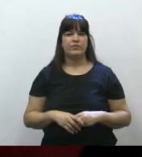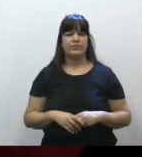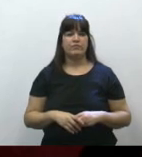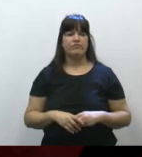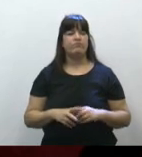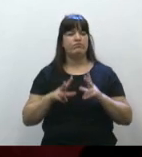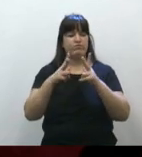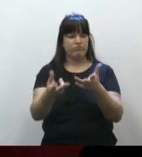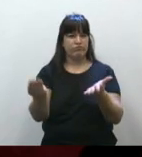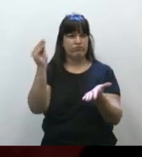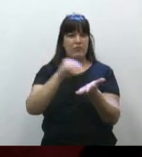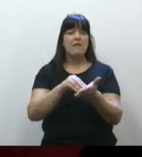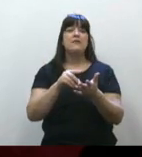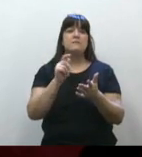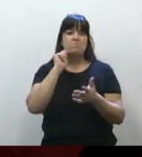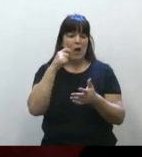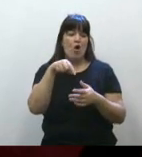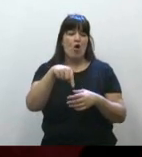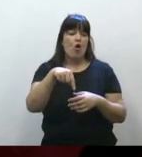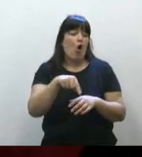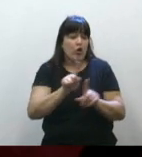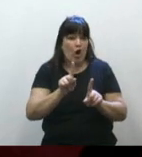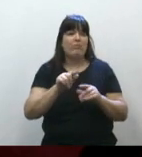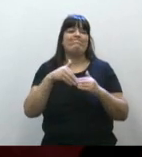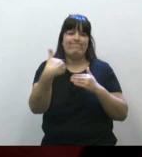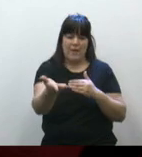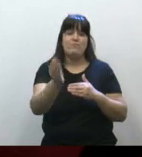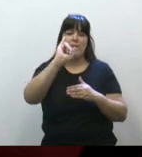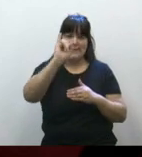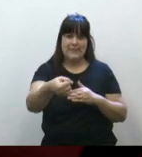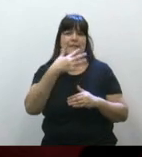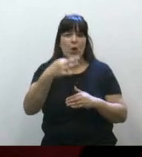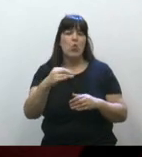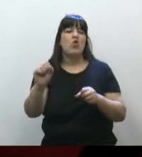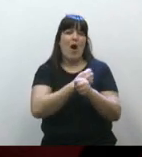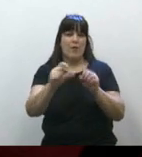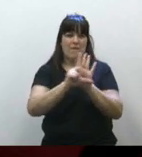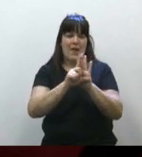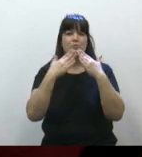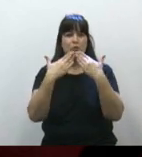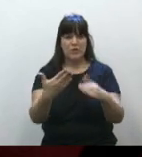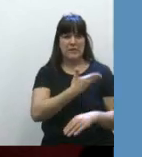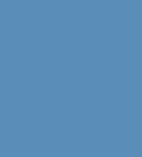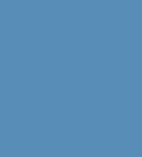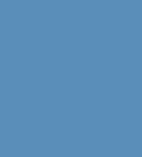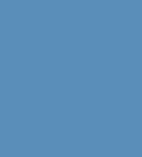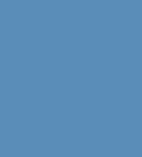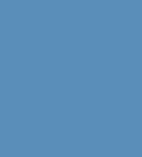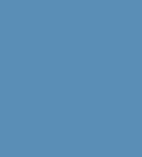repito más que más temprano que tarde él se iba a ganar este debate muchas gracias presidenta